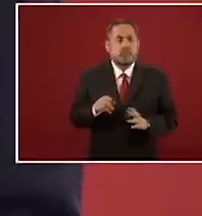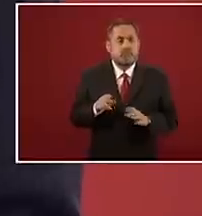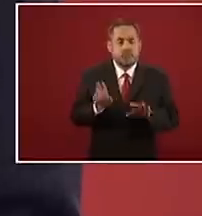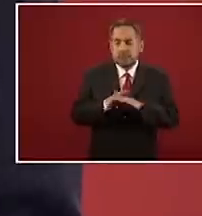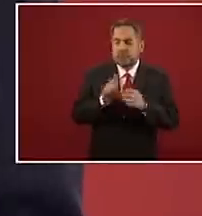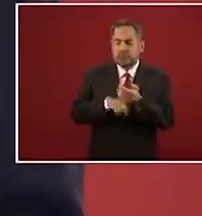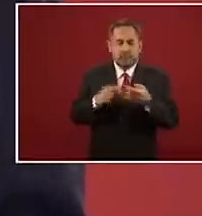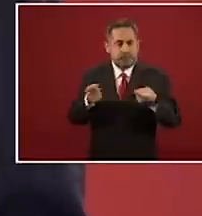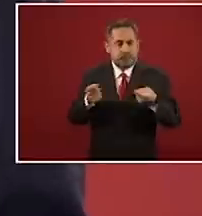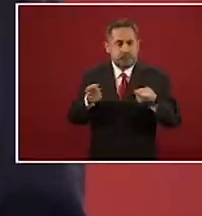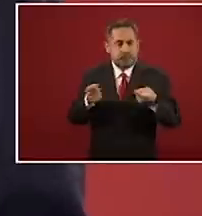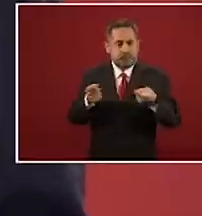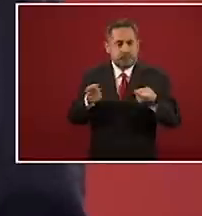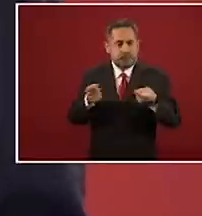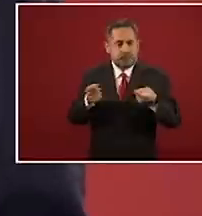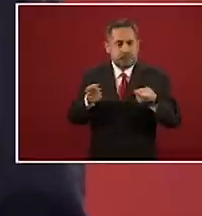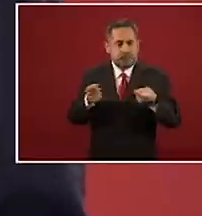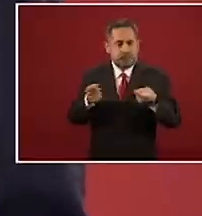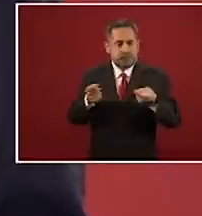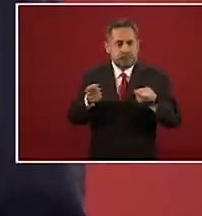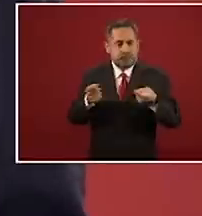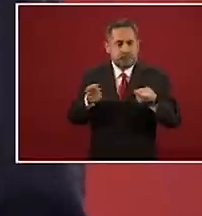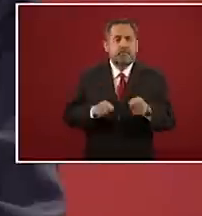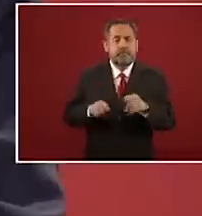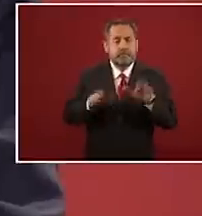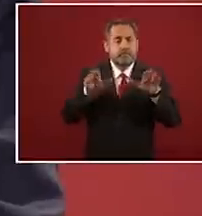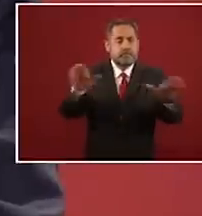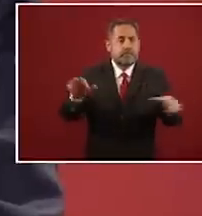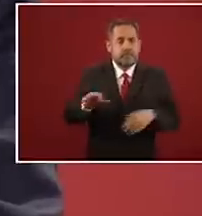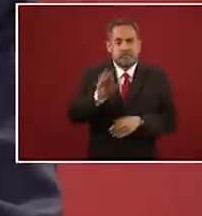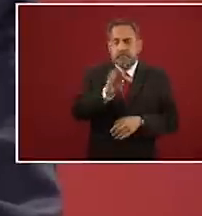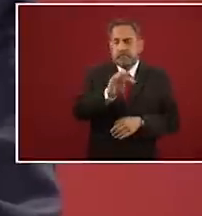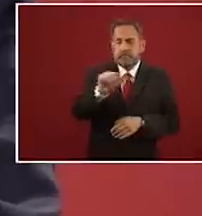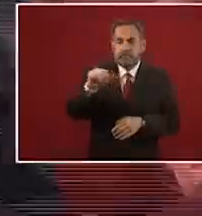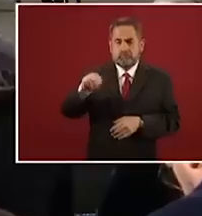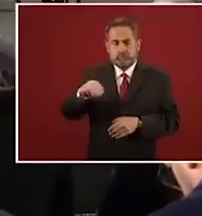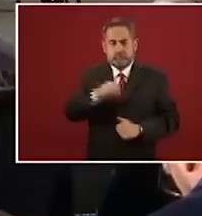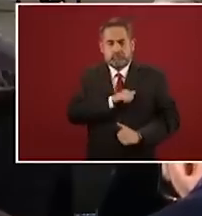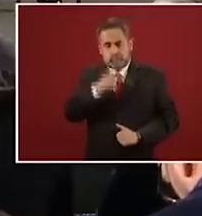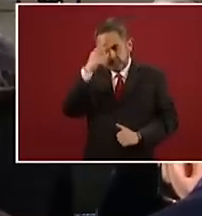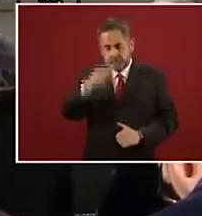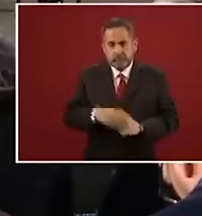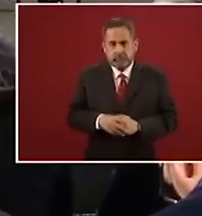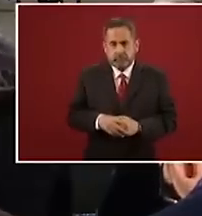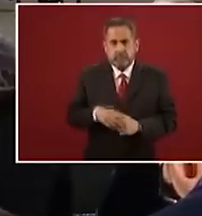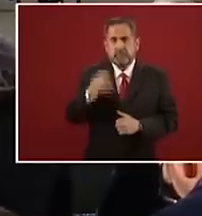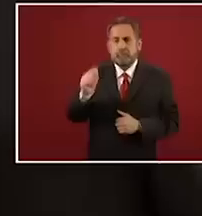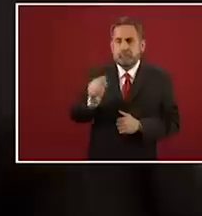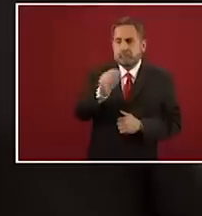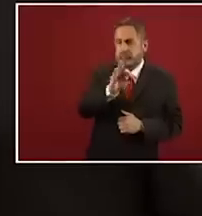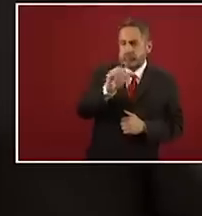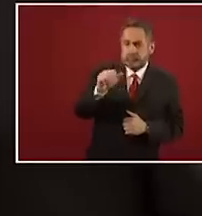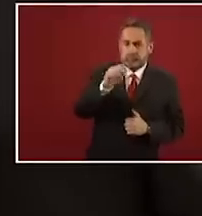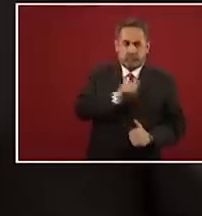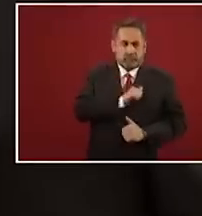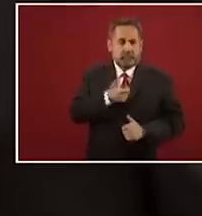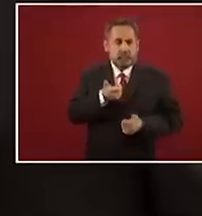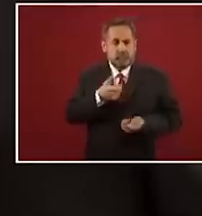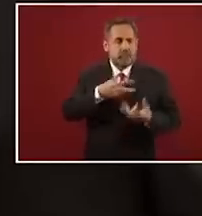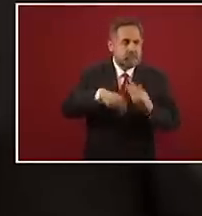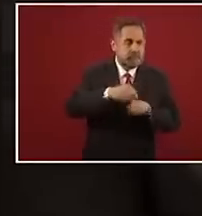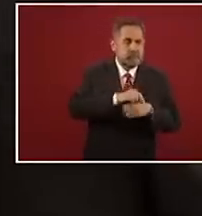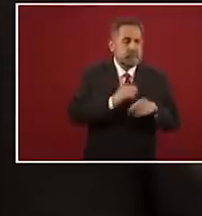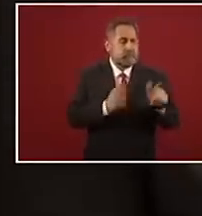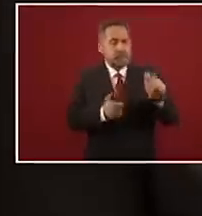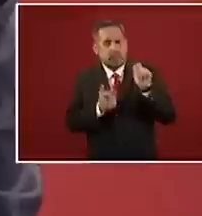control de la Fuerza Aérea Mexicana. Es decir, ¿la Fuerza Aérea rentaría este avión, obtendría el dinero? Sí,